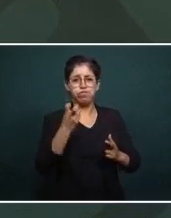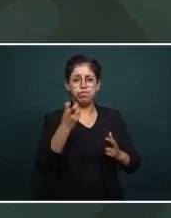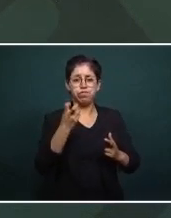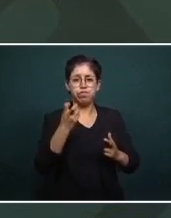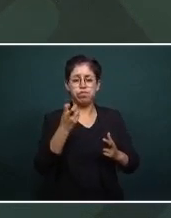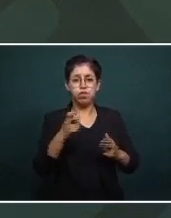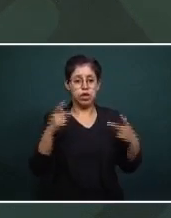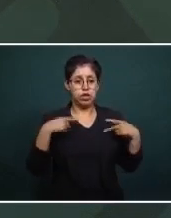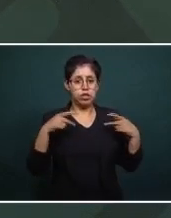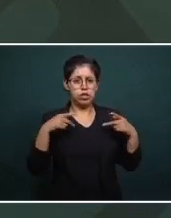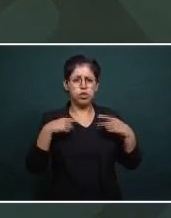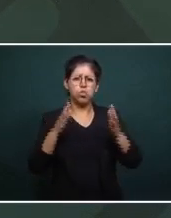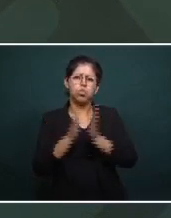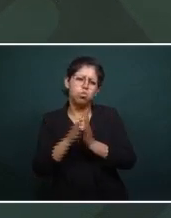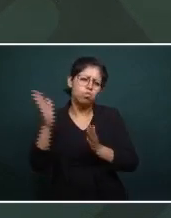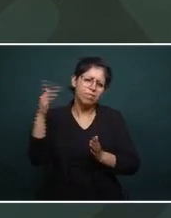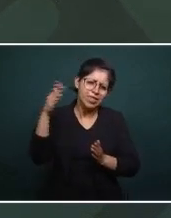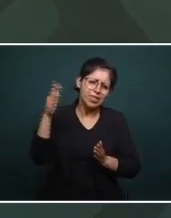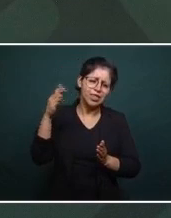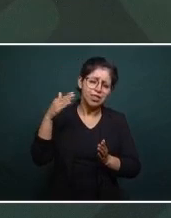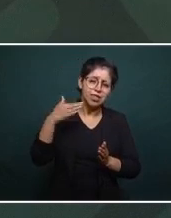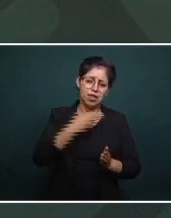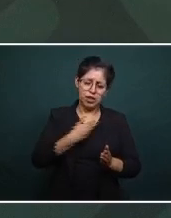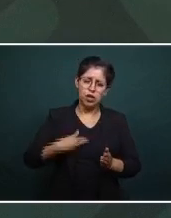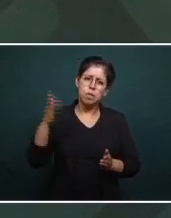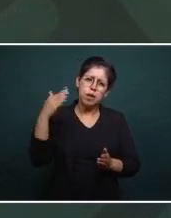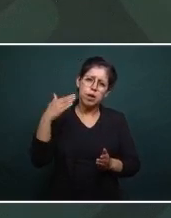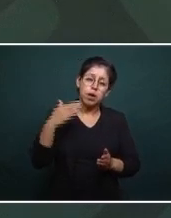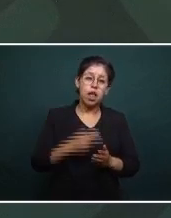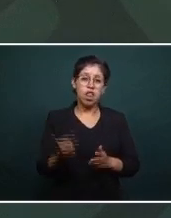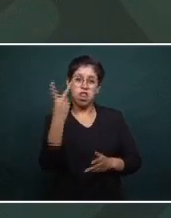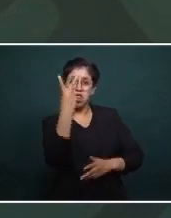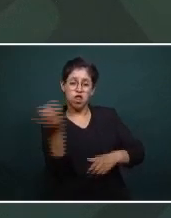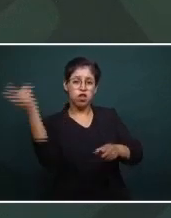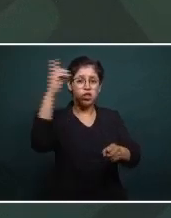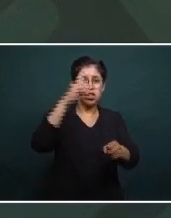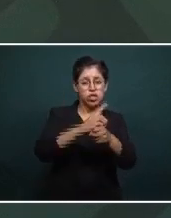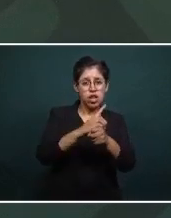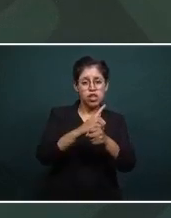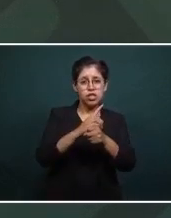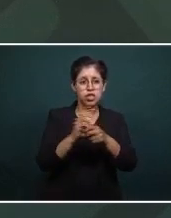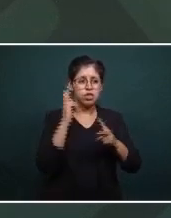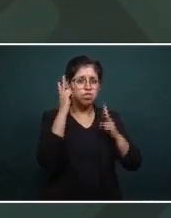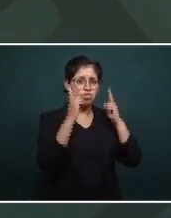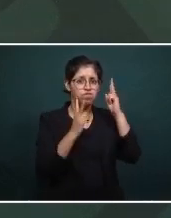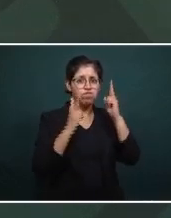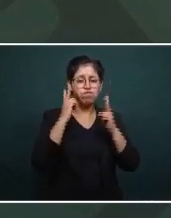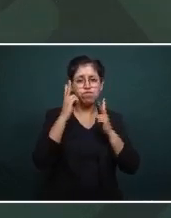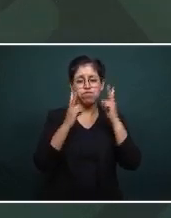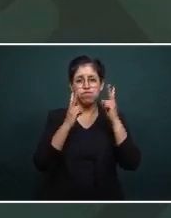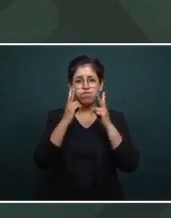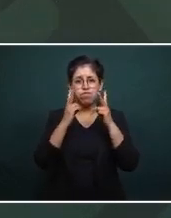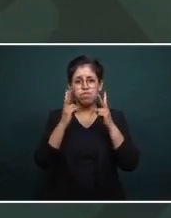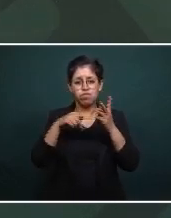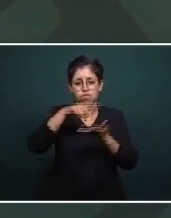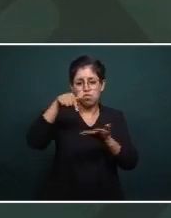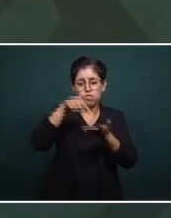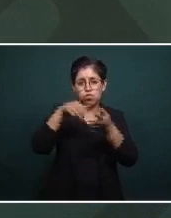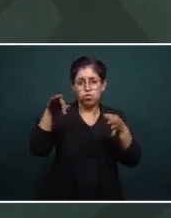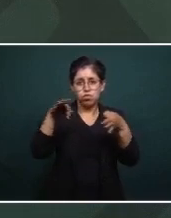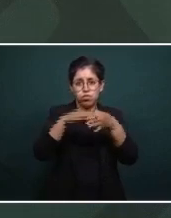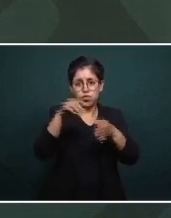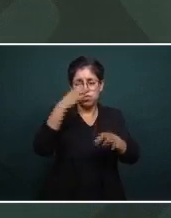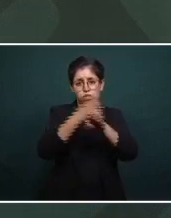Hemos estado recorriendo 2 días esta región del Estado de México